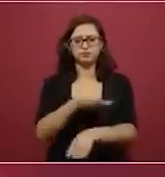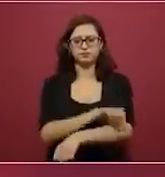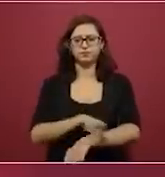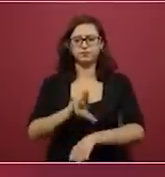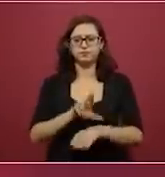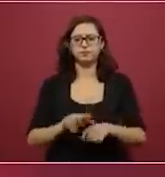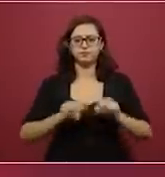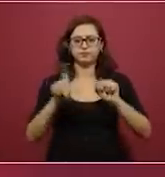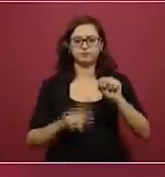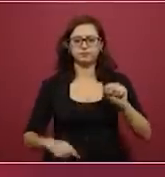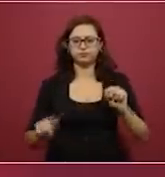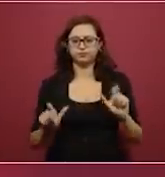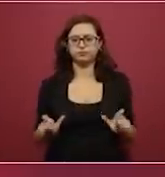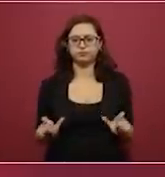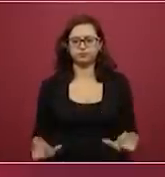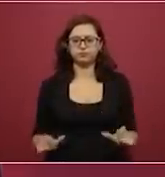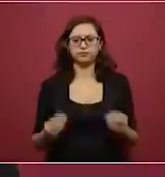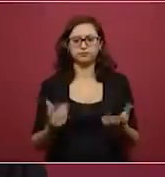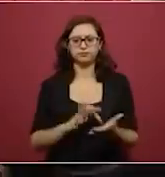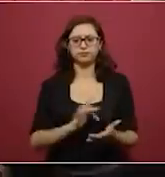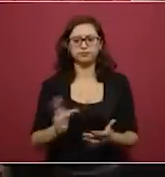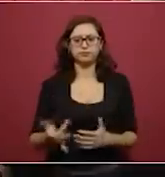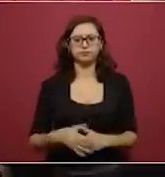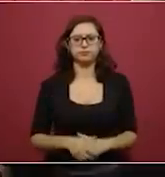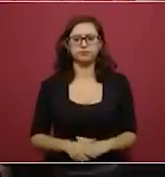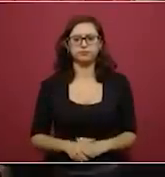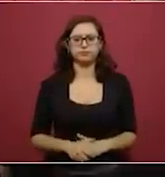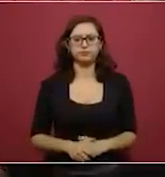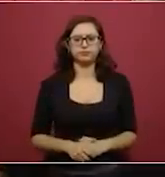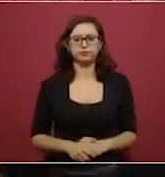de la guardia nacional muchas gracias